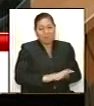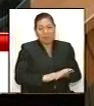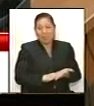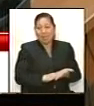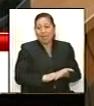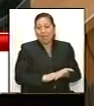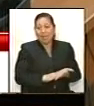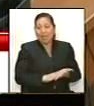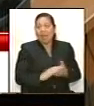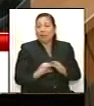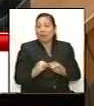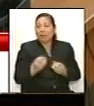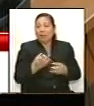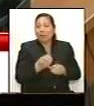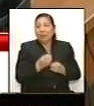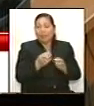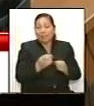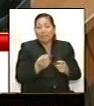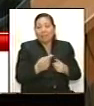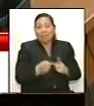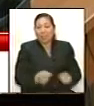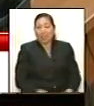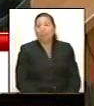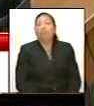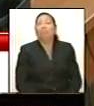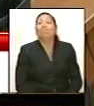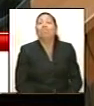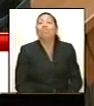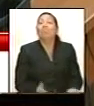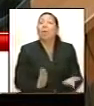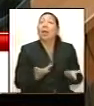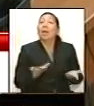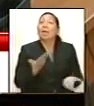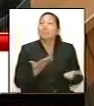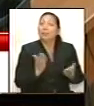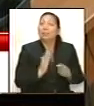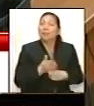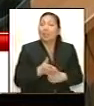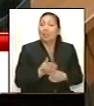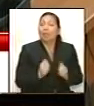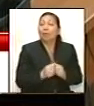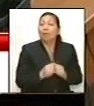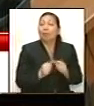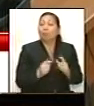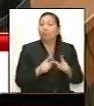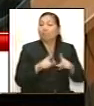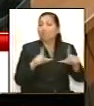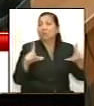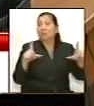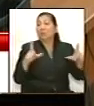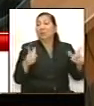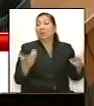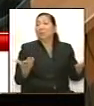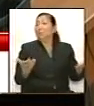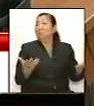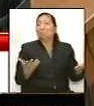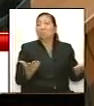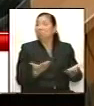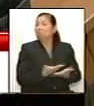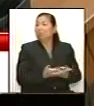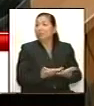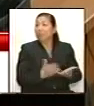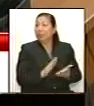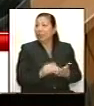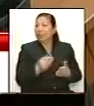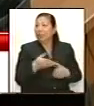exactamente qué hacer, o que me tomen en serio, por último. Entonces, a veces llegan, por ejemplo, a la comisaría con pantallazos y dicen, bueno, no, el pantallazo no me sirve,